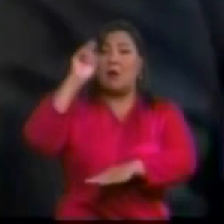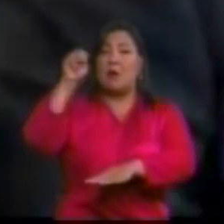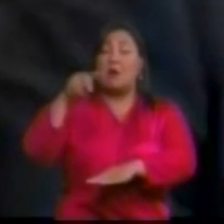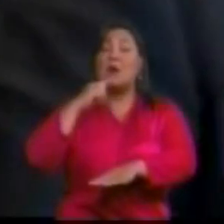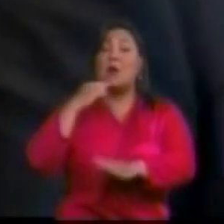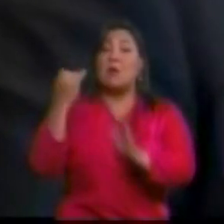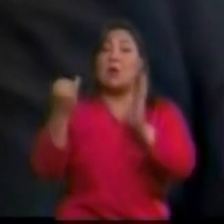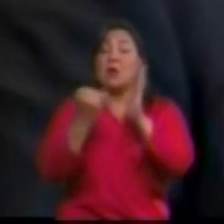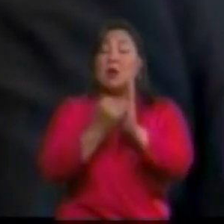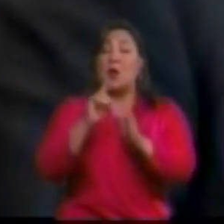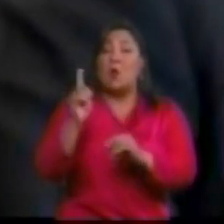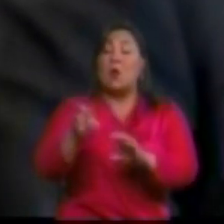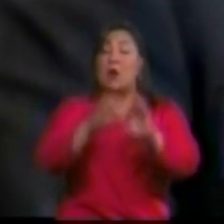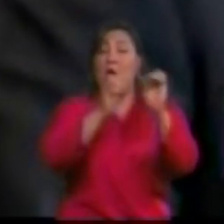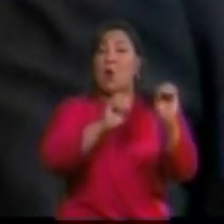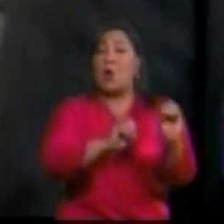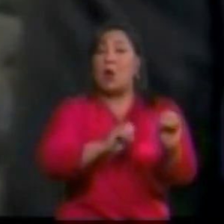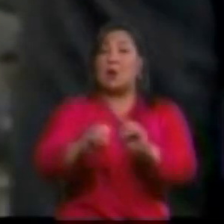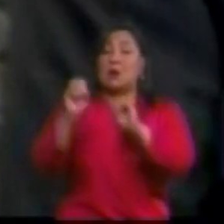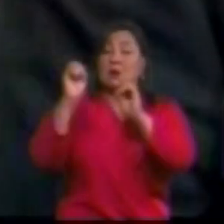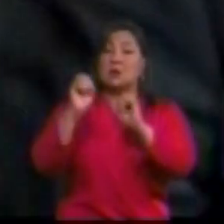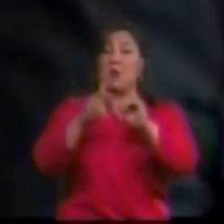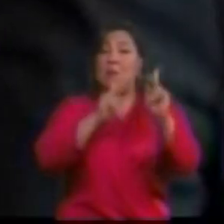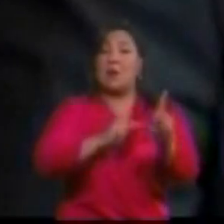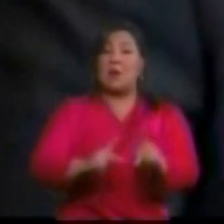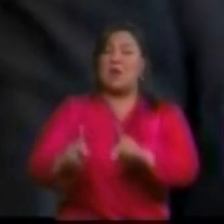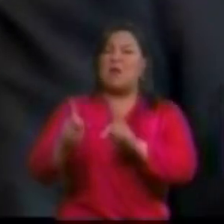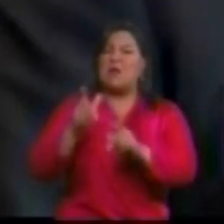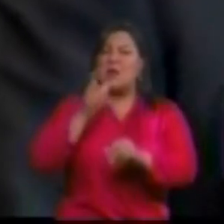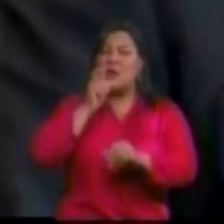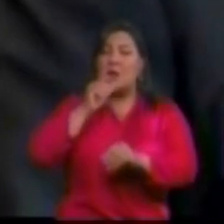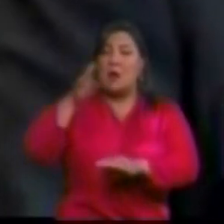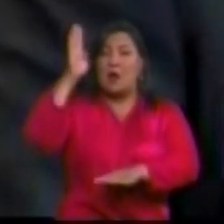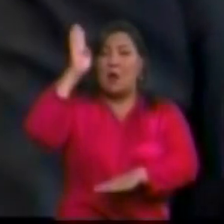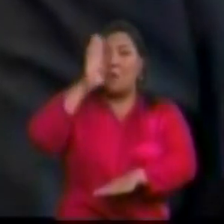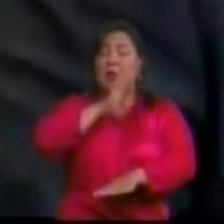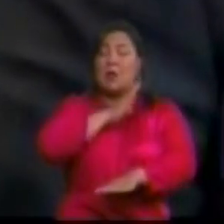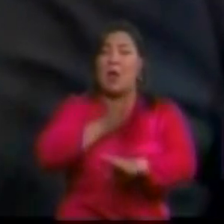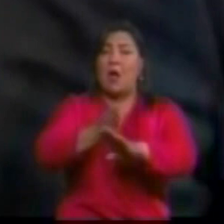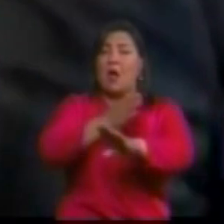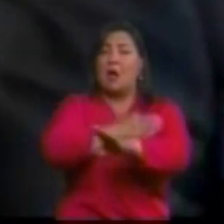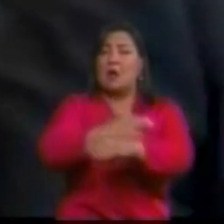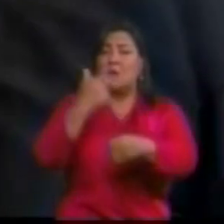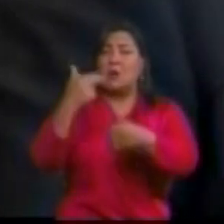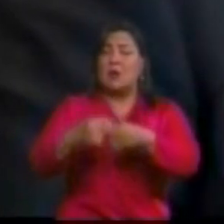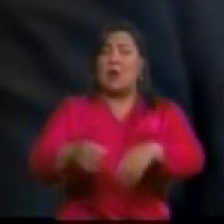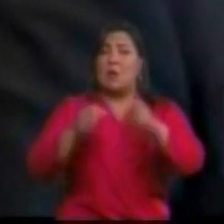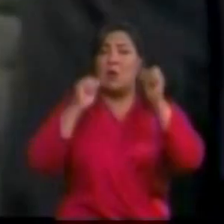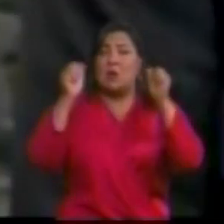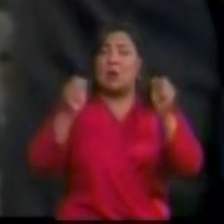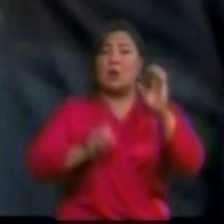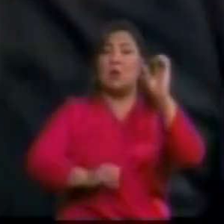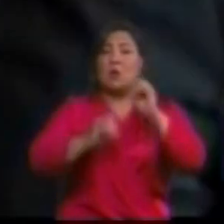una organización y planificación de tipo militar durante estas protestas de octubre en Ecuador.